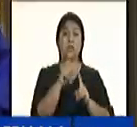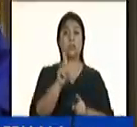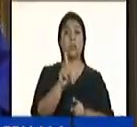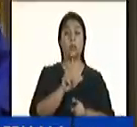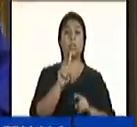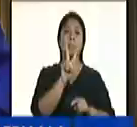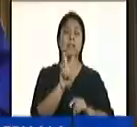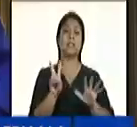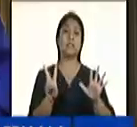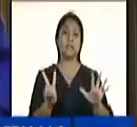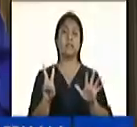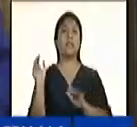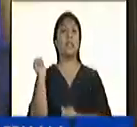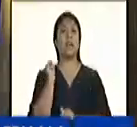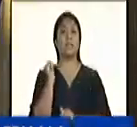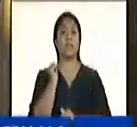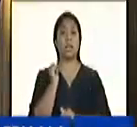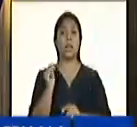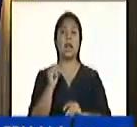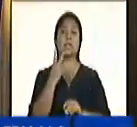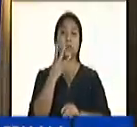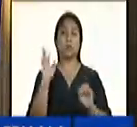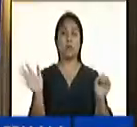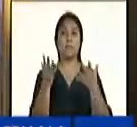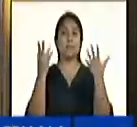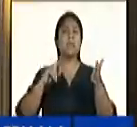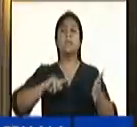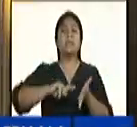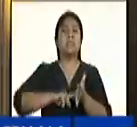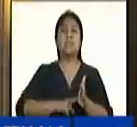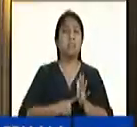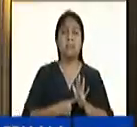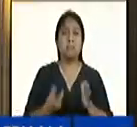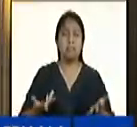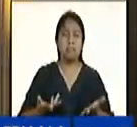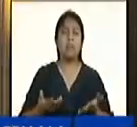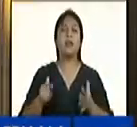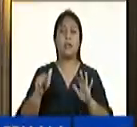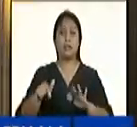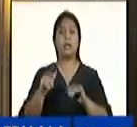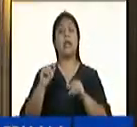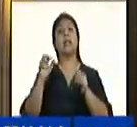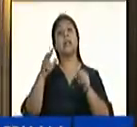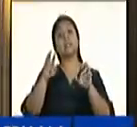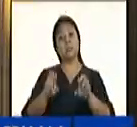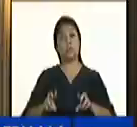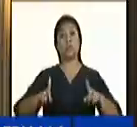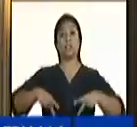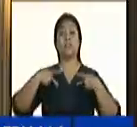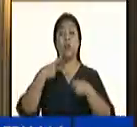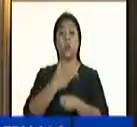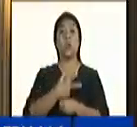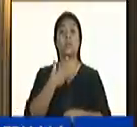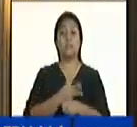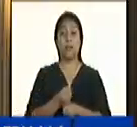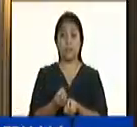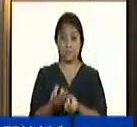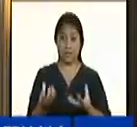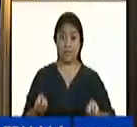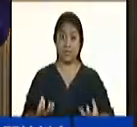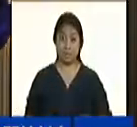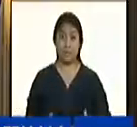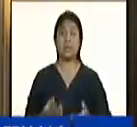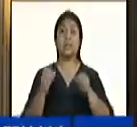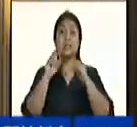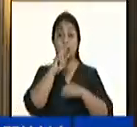las 4 de la mañana. Es decir, los habitantes de Guatemala, Zacatepeques, Chimaltenango y El Progreso